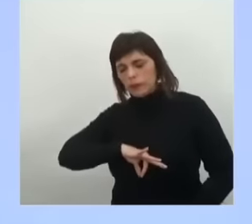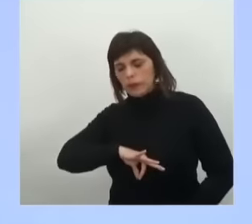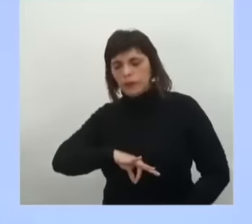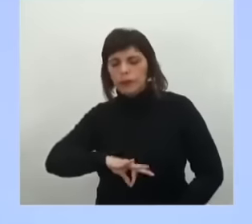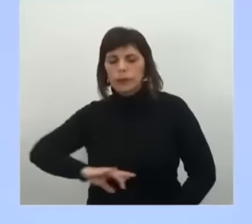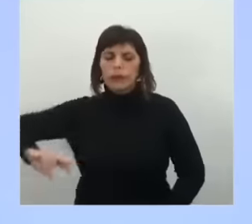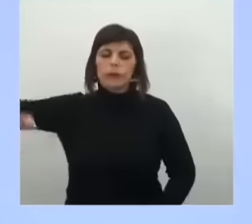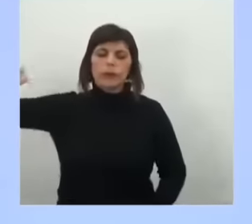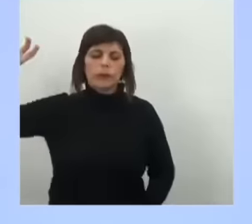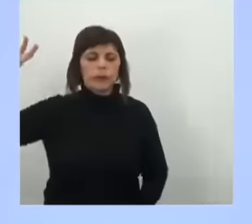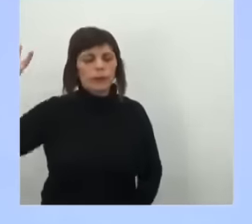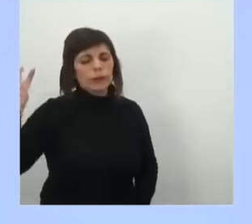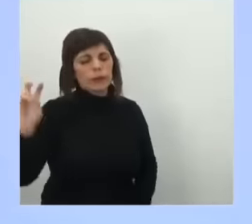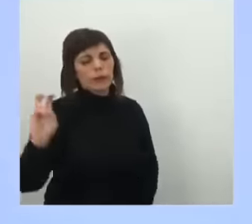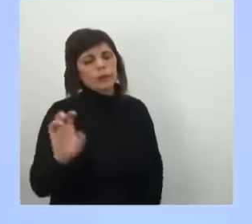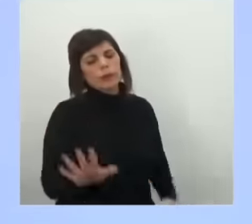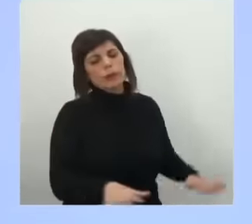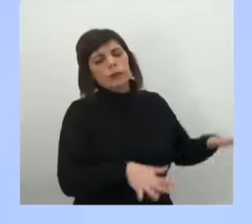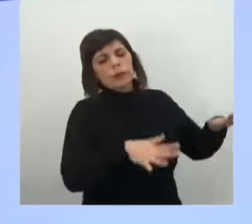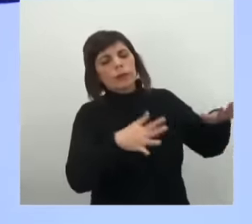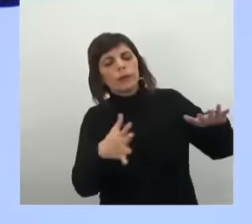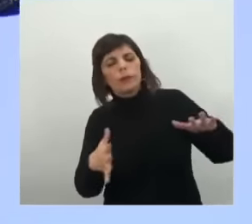tu espíritu